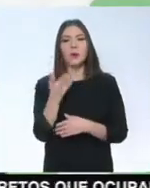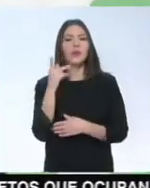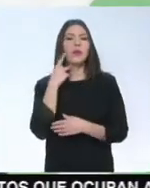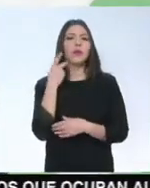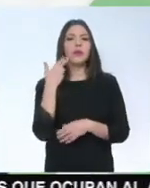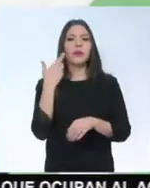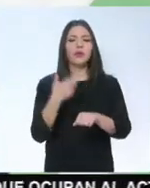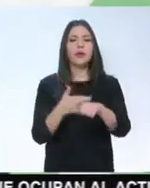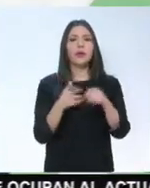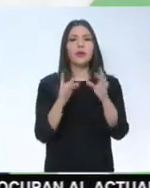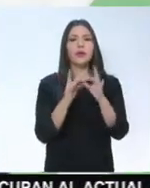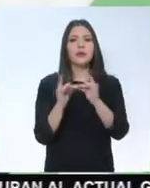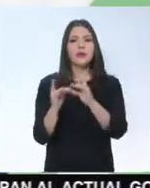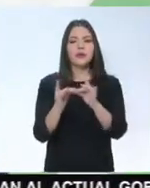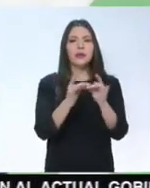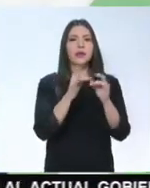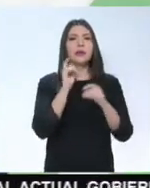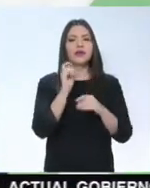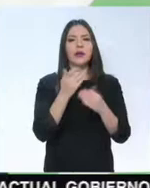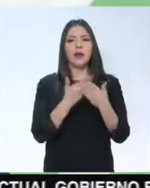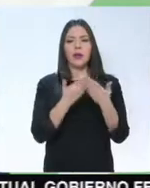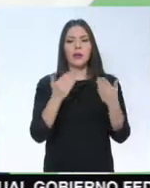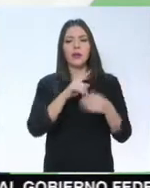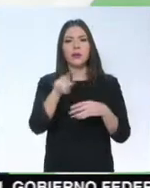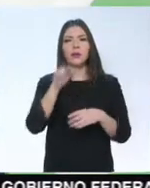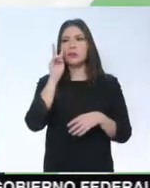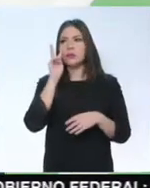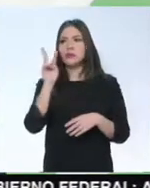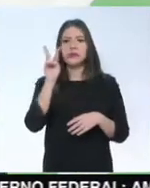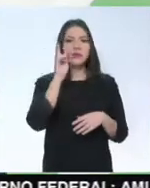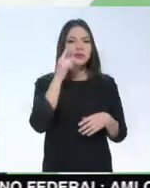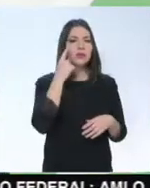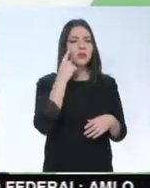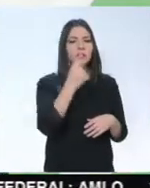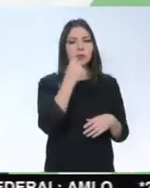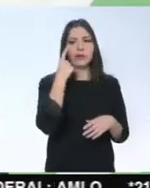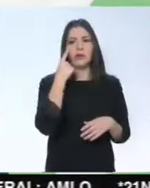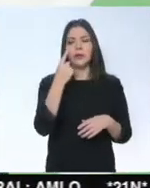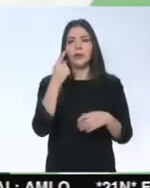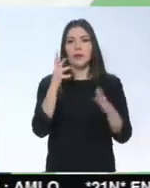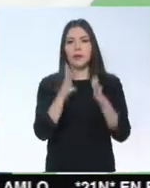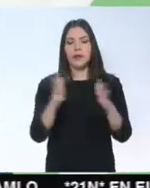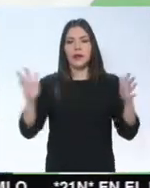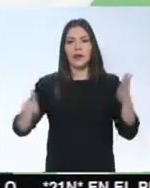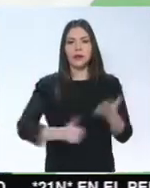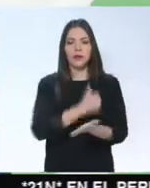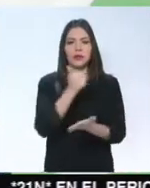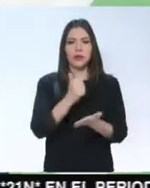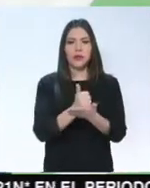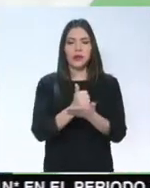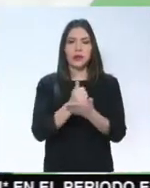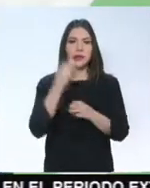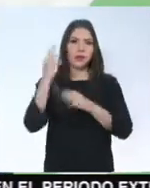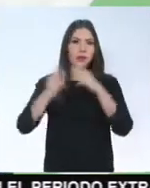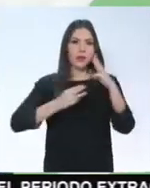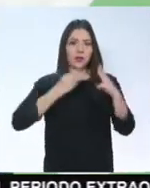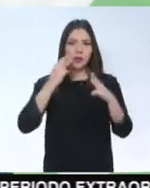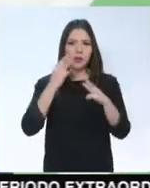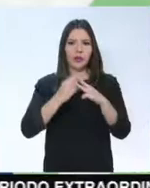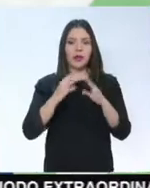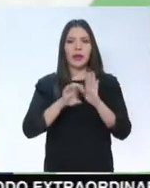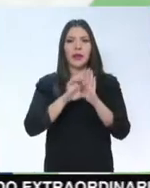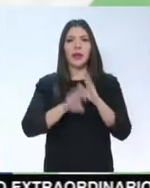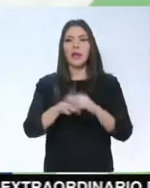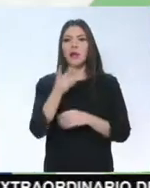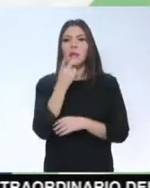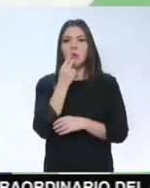inscribe en las tendencias que podemos observar en las grandes urbes a nivel mundial, en donde la